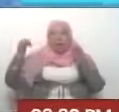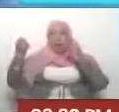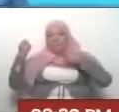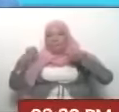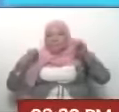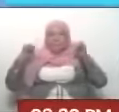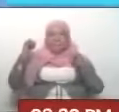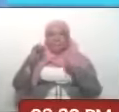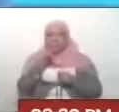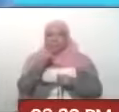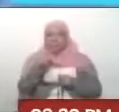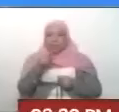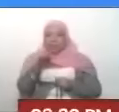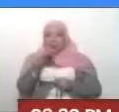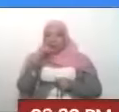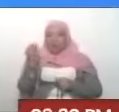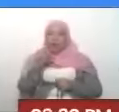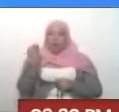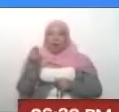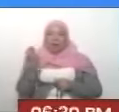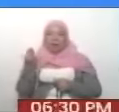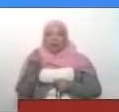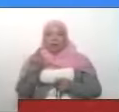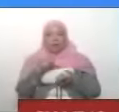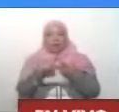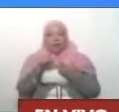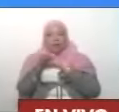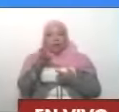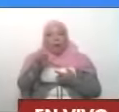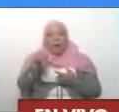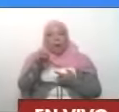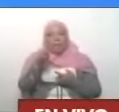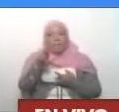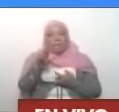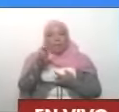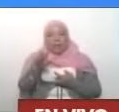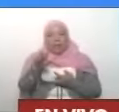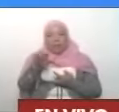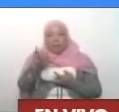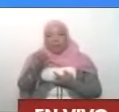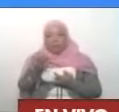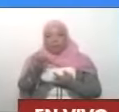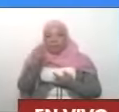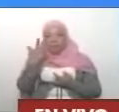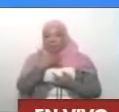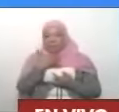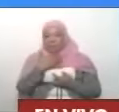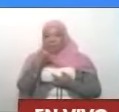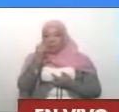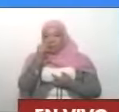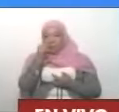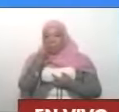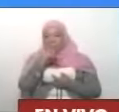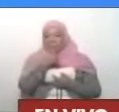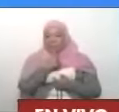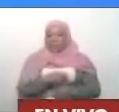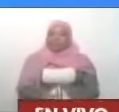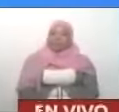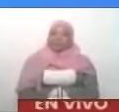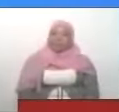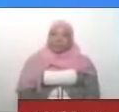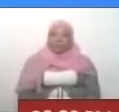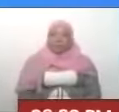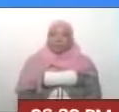histórico. ¿Qué me dices, Mervin? ¿Qué has... ¿Te ha tocado cabalgar estos años